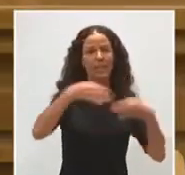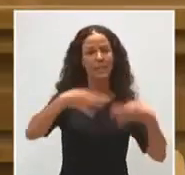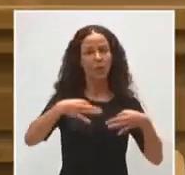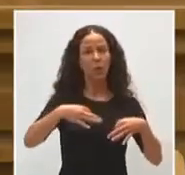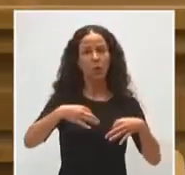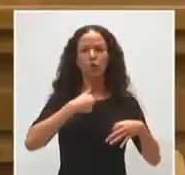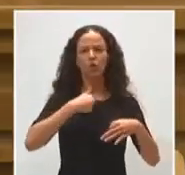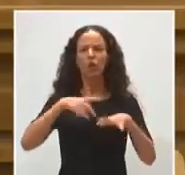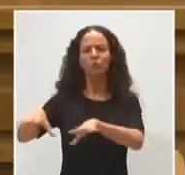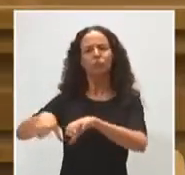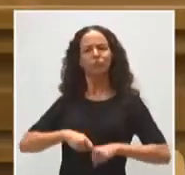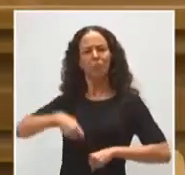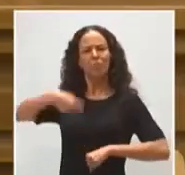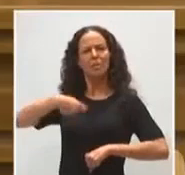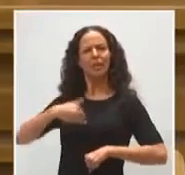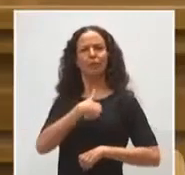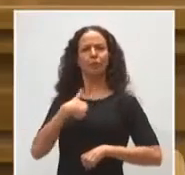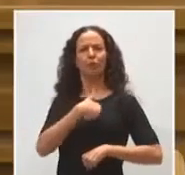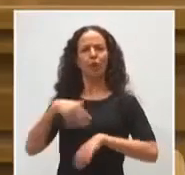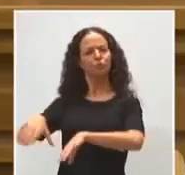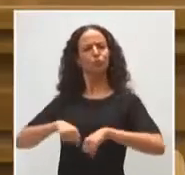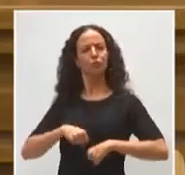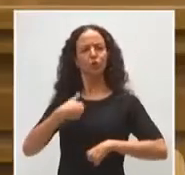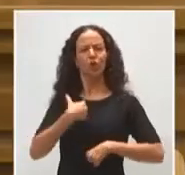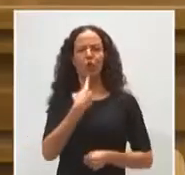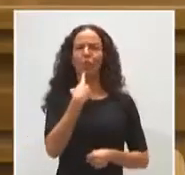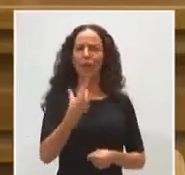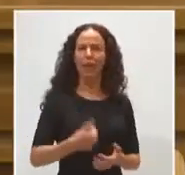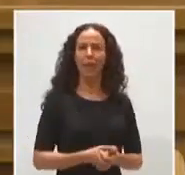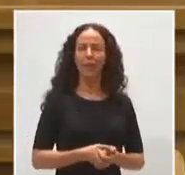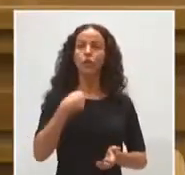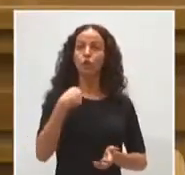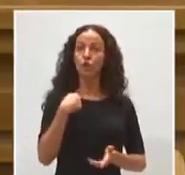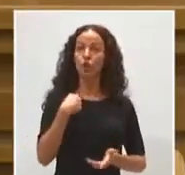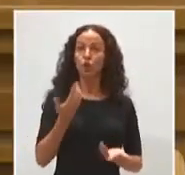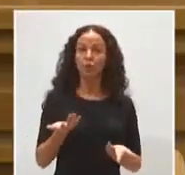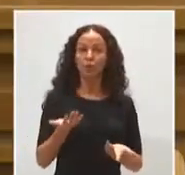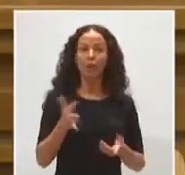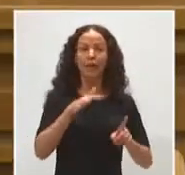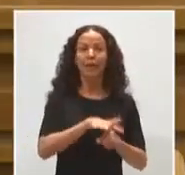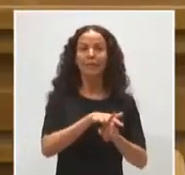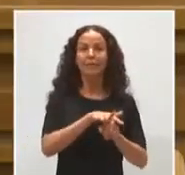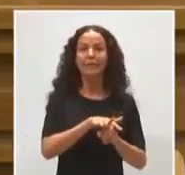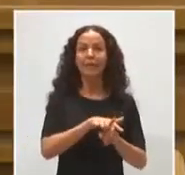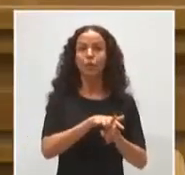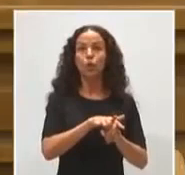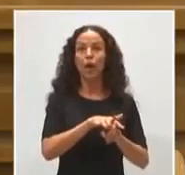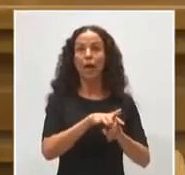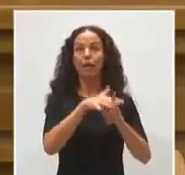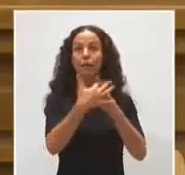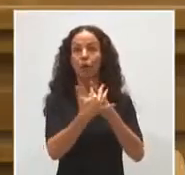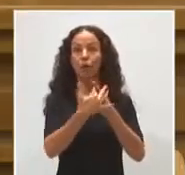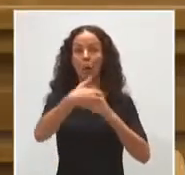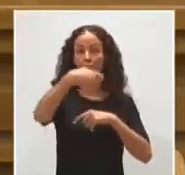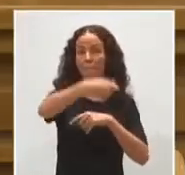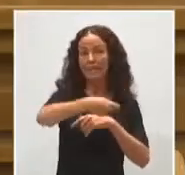tome posesión del presidente que no iba a utilizar la situación que me había dejado la presidenta